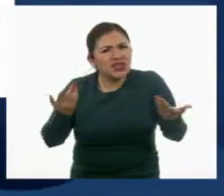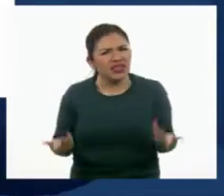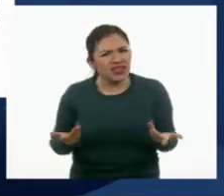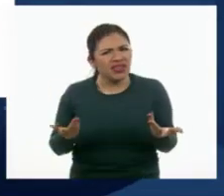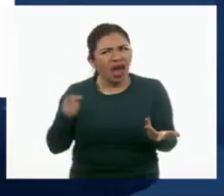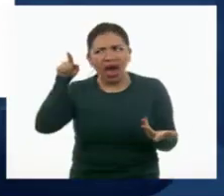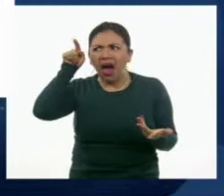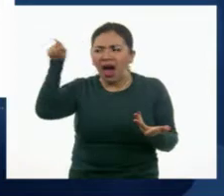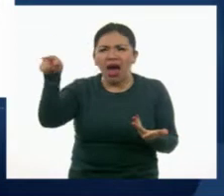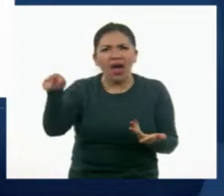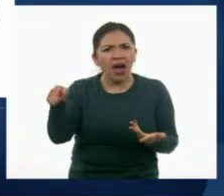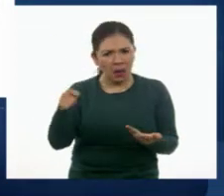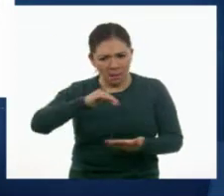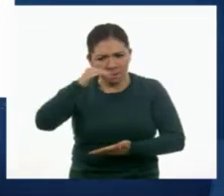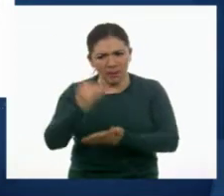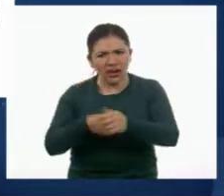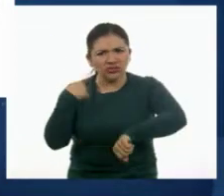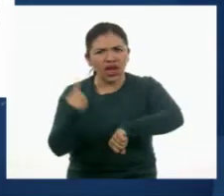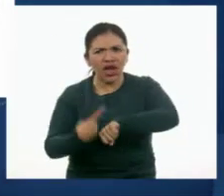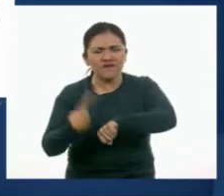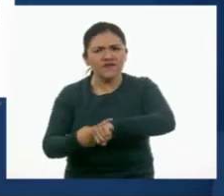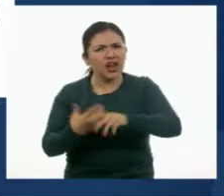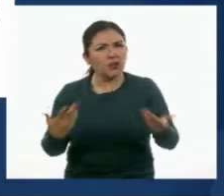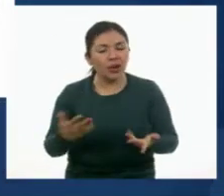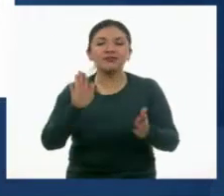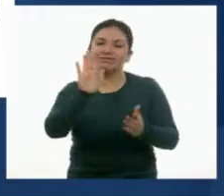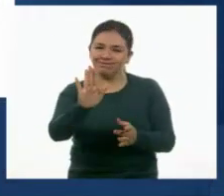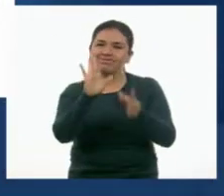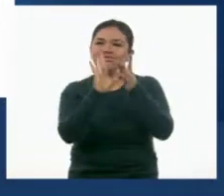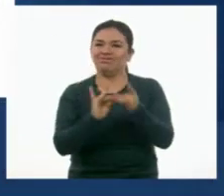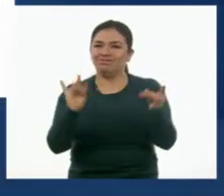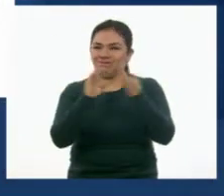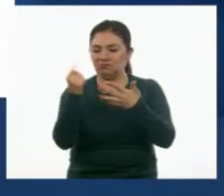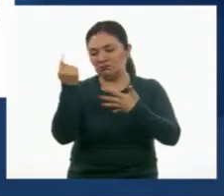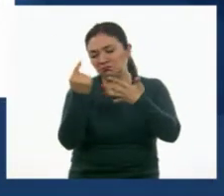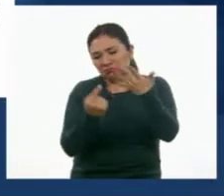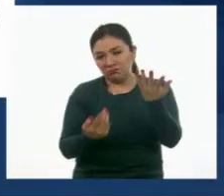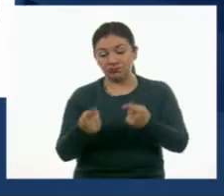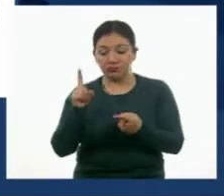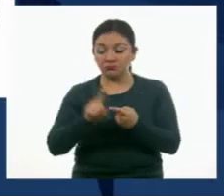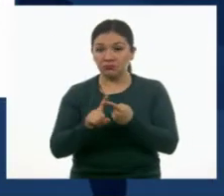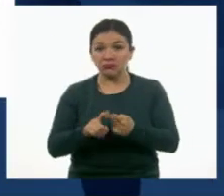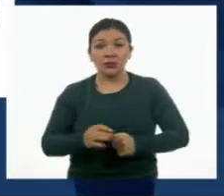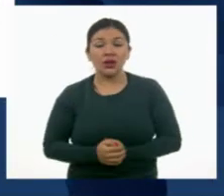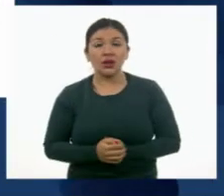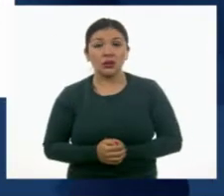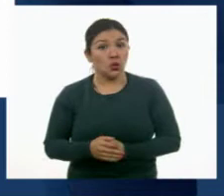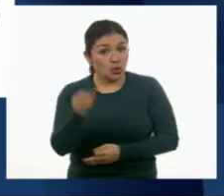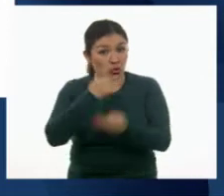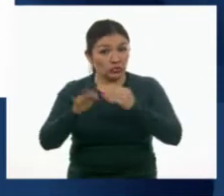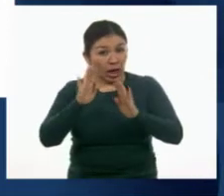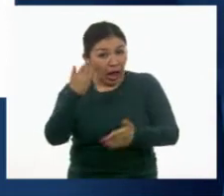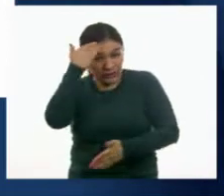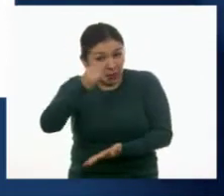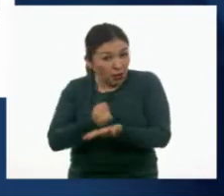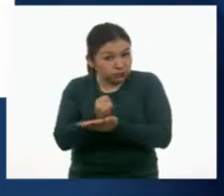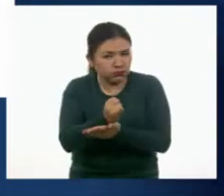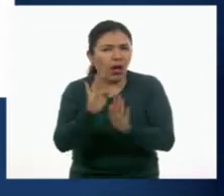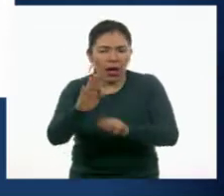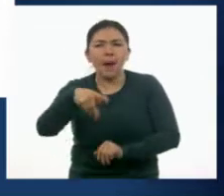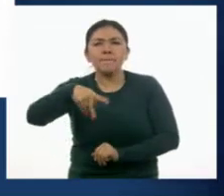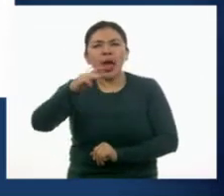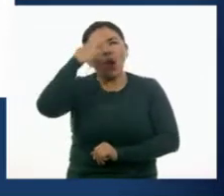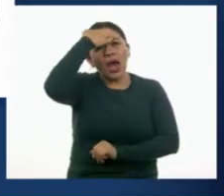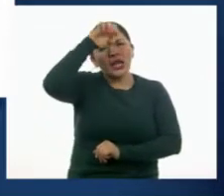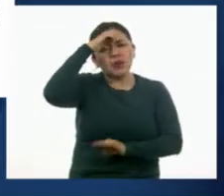¿por qué lograron tener menores cifras? Y las explicaciones son variadas. Aunque ninguna es definitiva, la experiencia con el